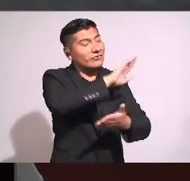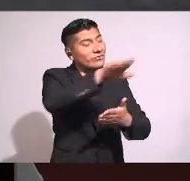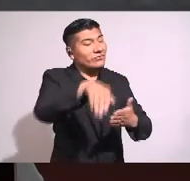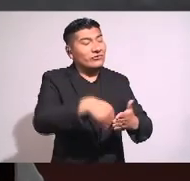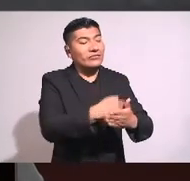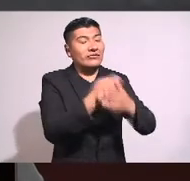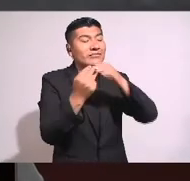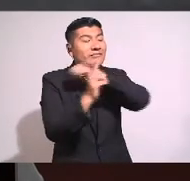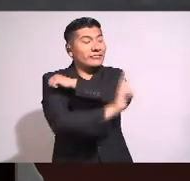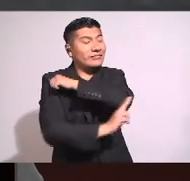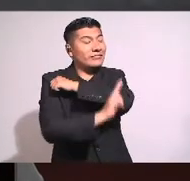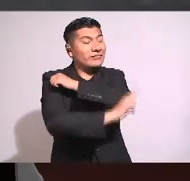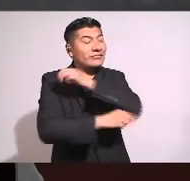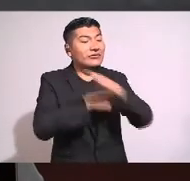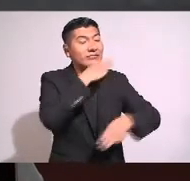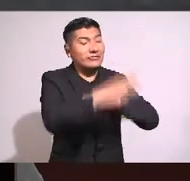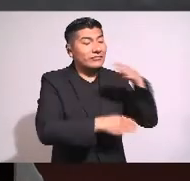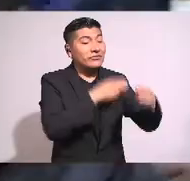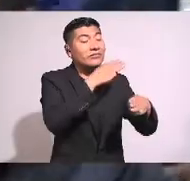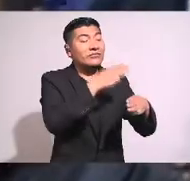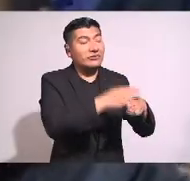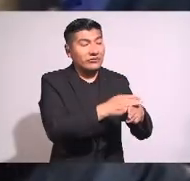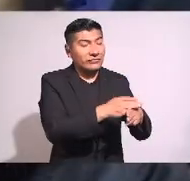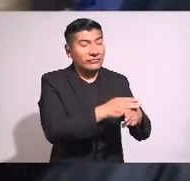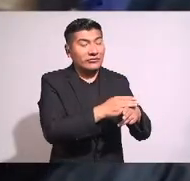las naciones de la tierra.